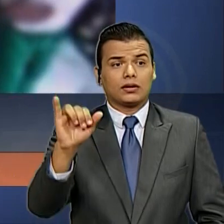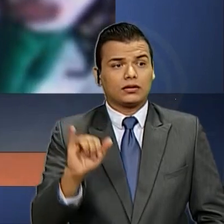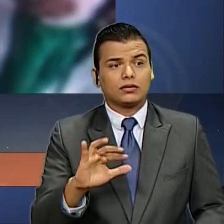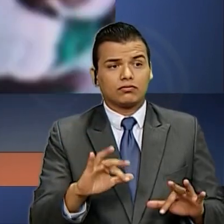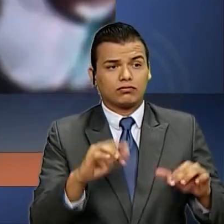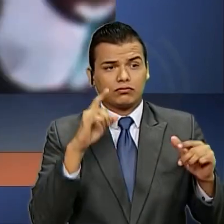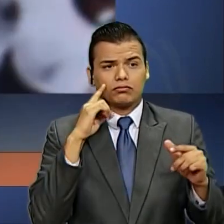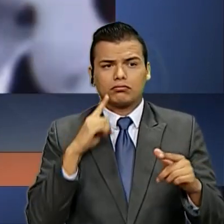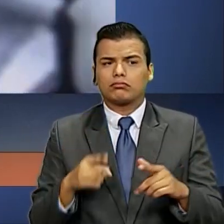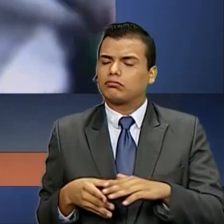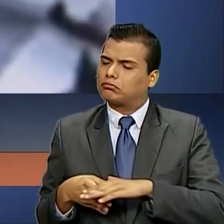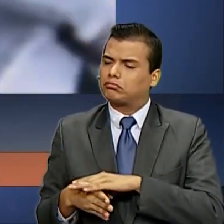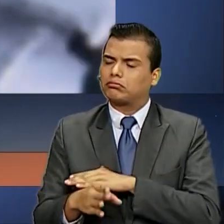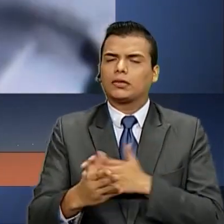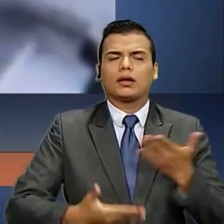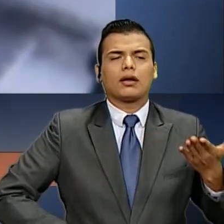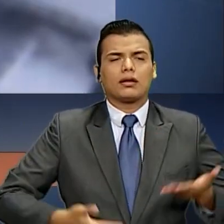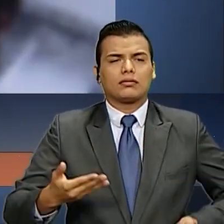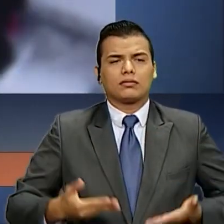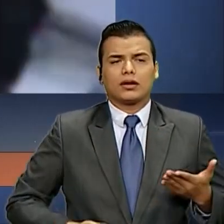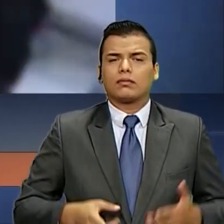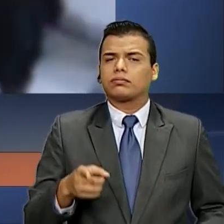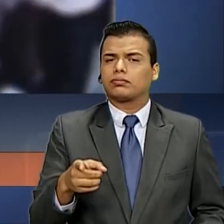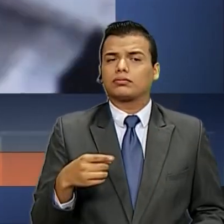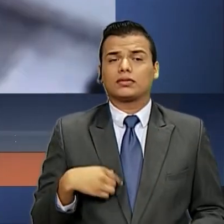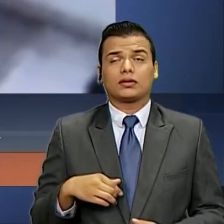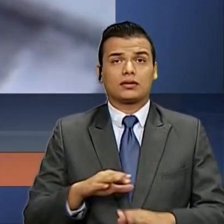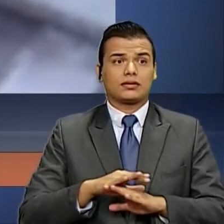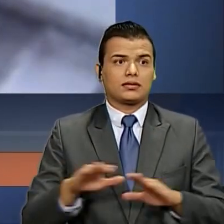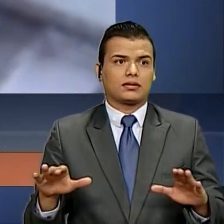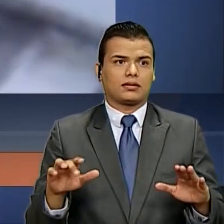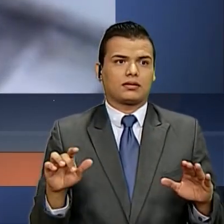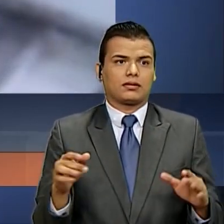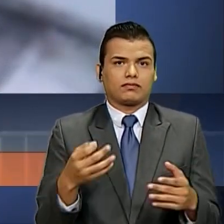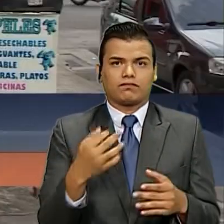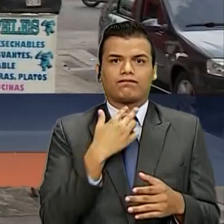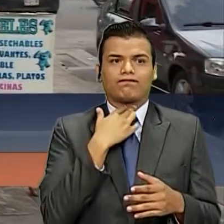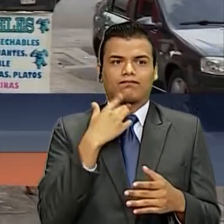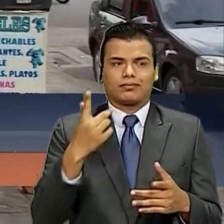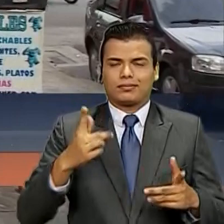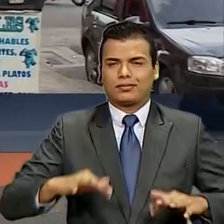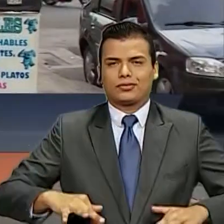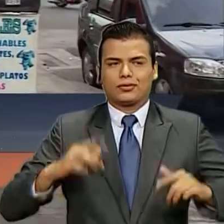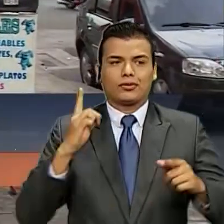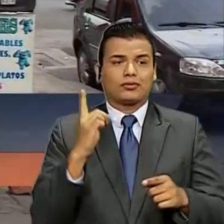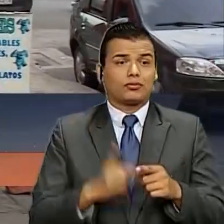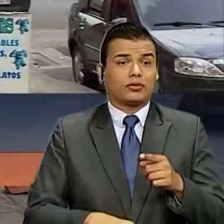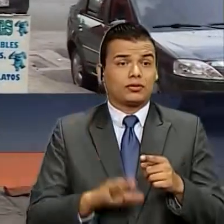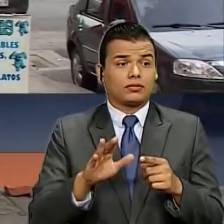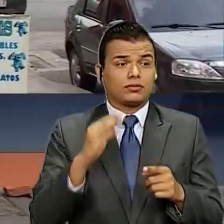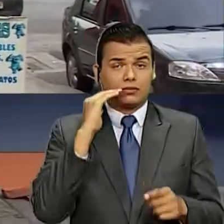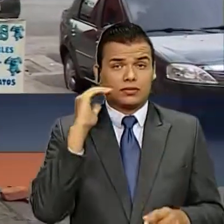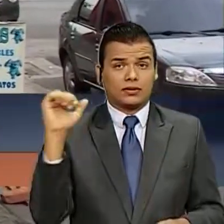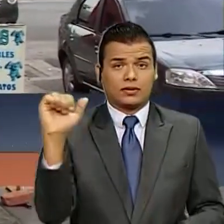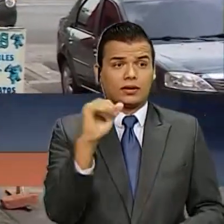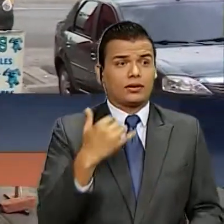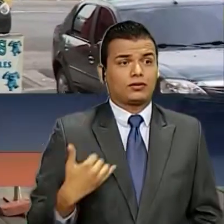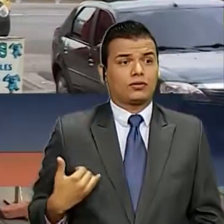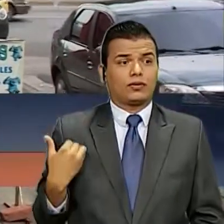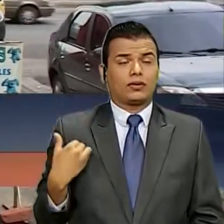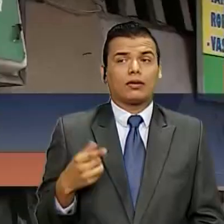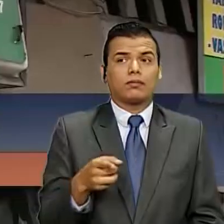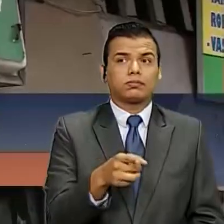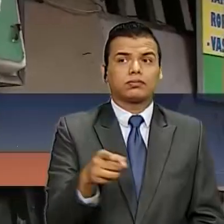cómo ingresan a un establecimiento comercial en donde, por fortuna, no pudieron adelantar su accionar, pero estas jovencitas mantienen en ese